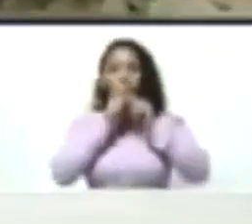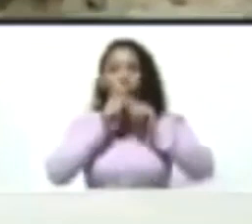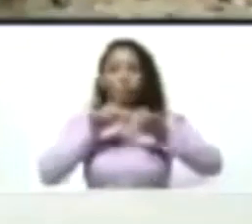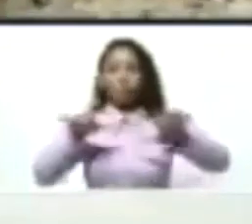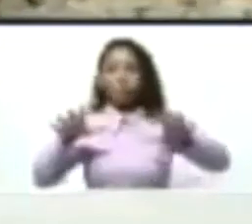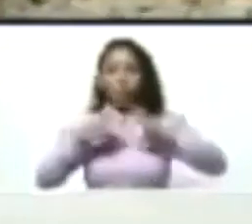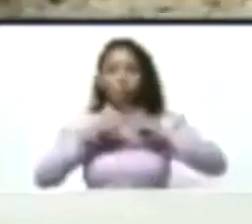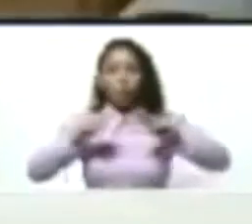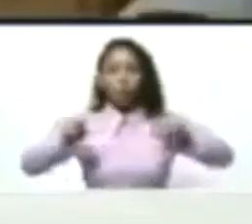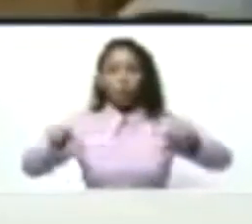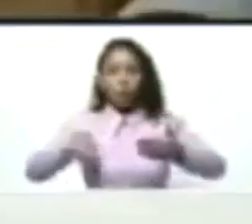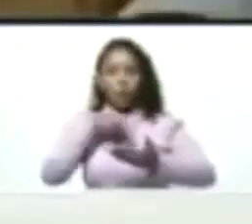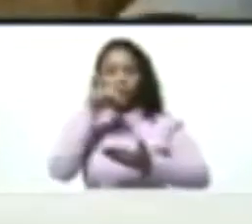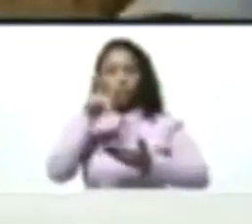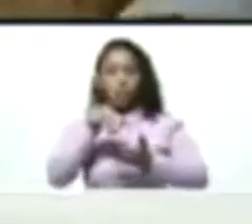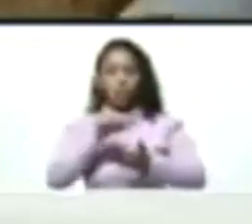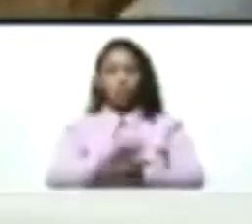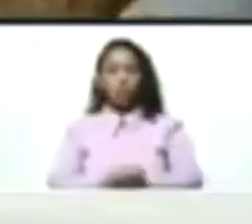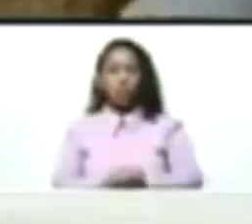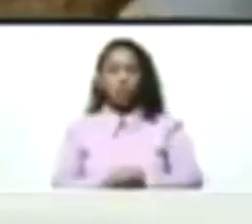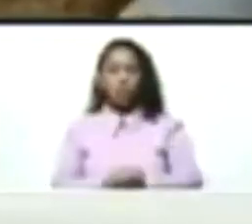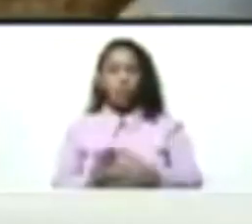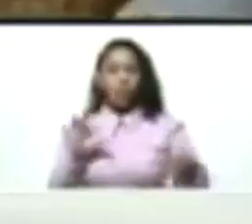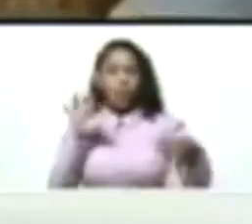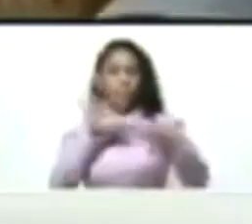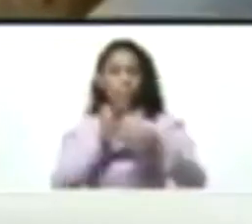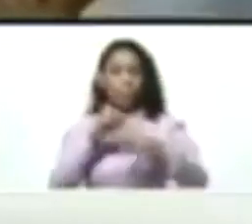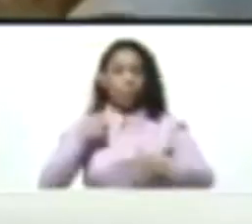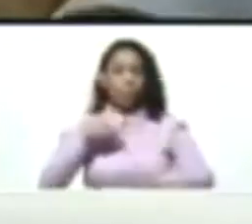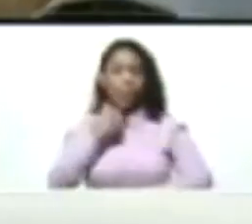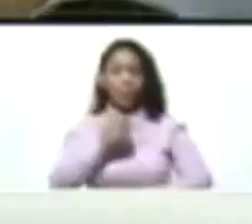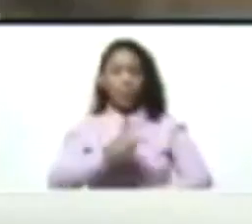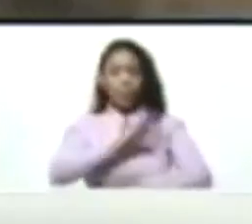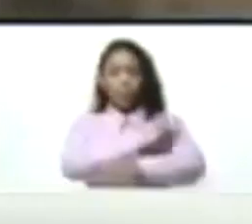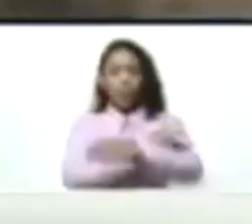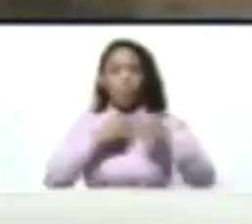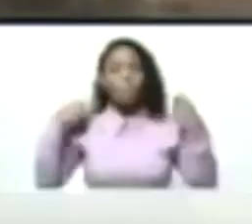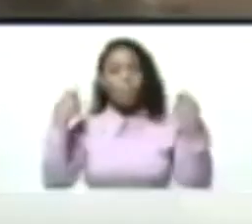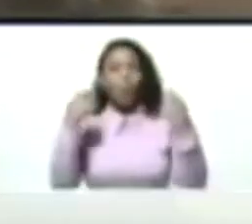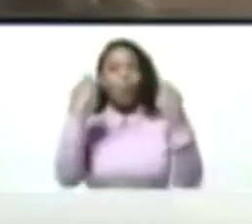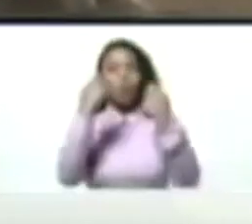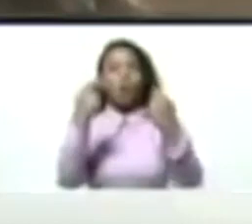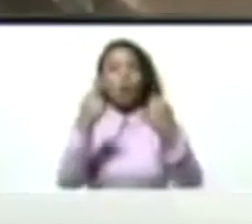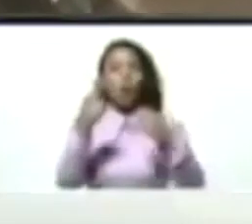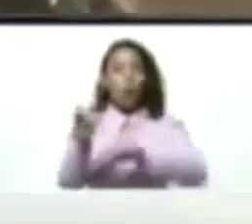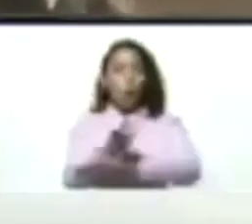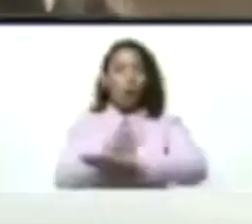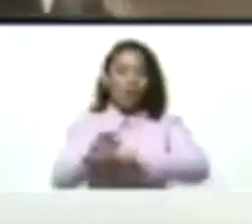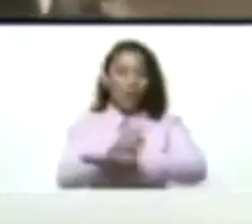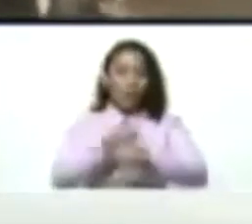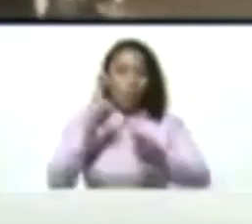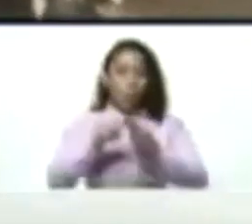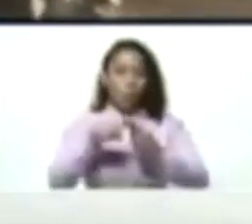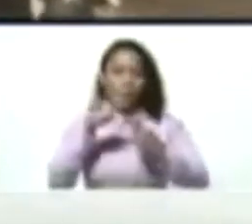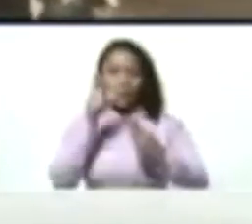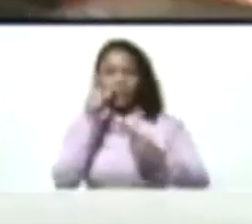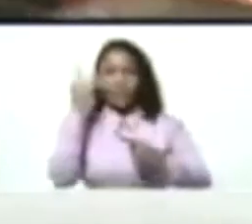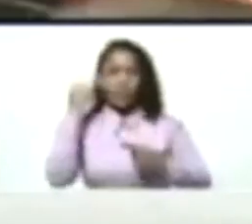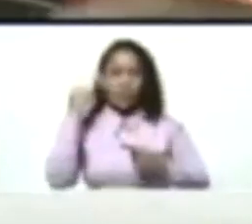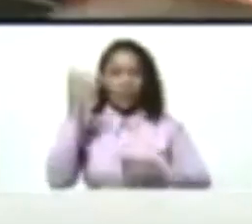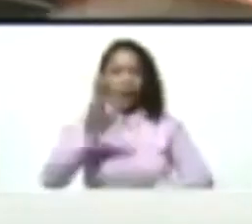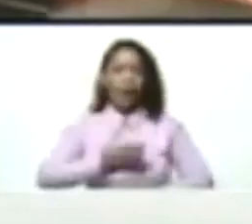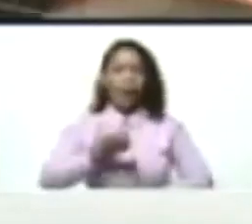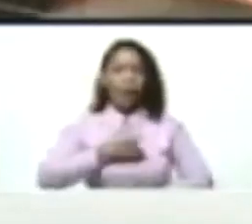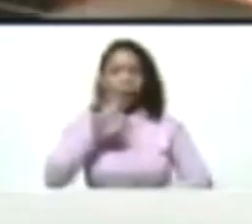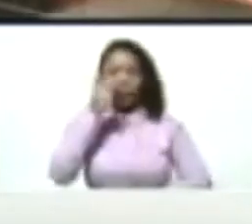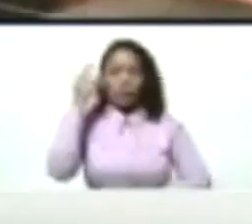en todo el territorio nacional, articulado, tenemos que decirlo, con el poder popular, con los gobernadores, gobernadores, alcaldes